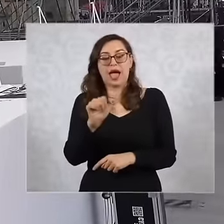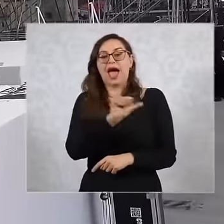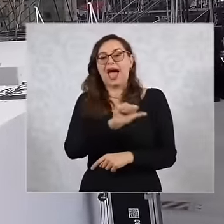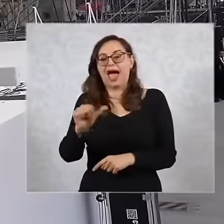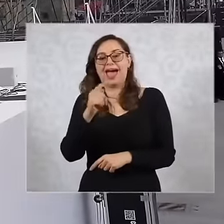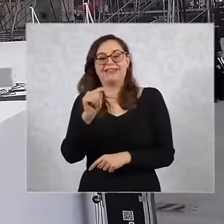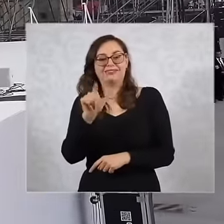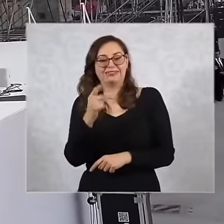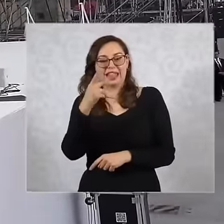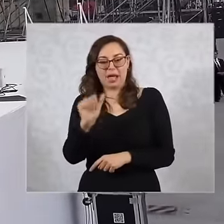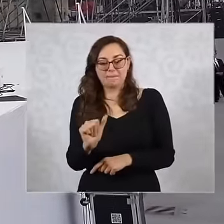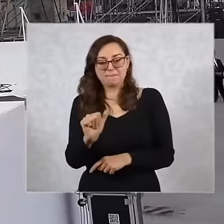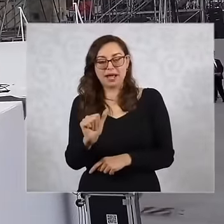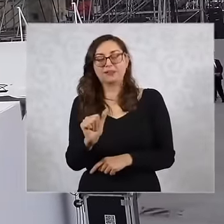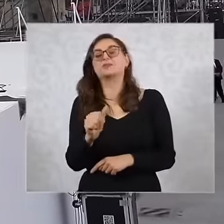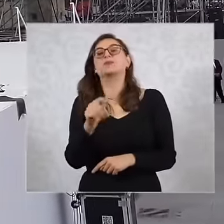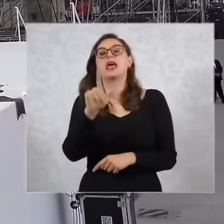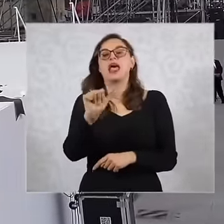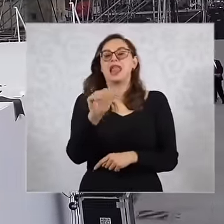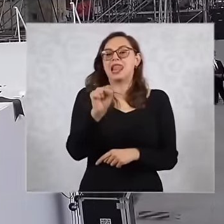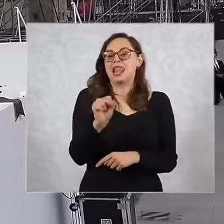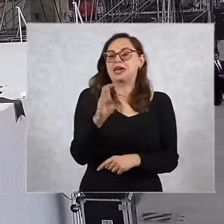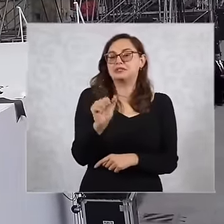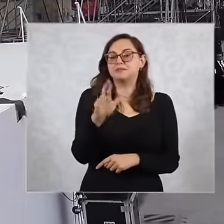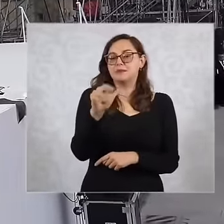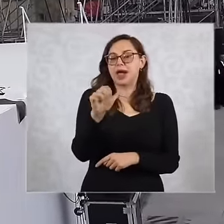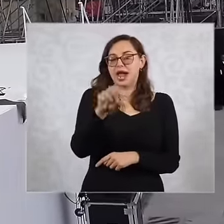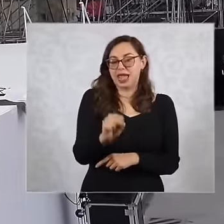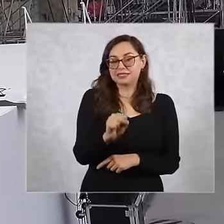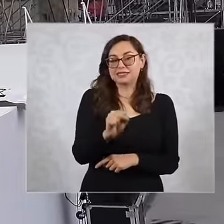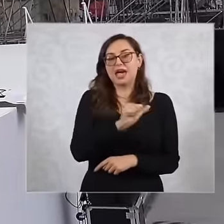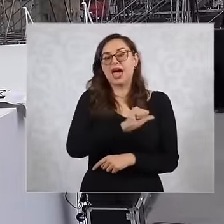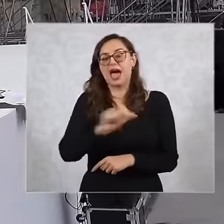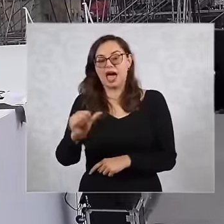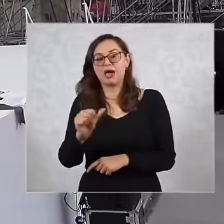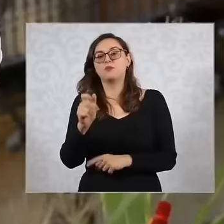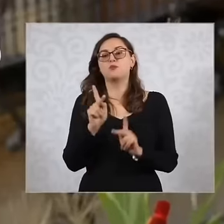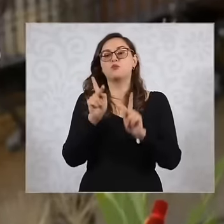Las Varas, San Blas y Puente Federación en Nayarit.